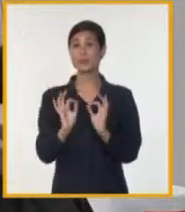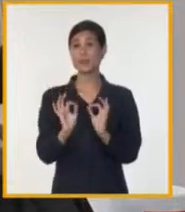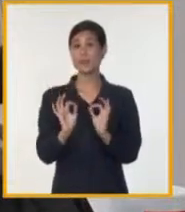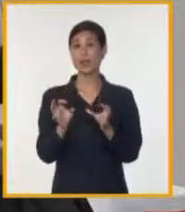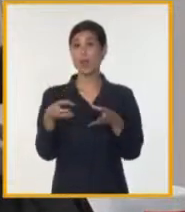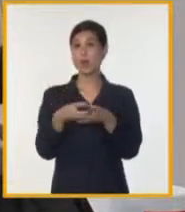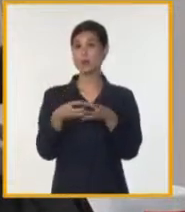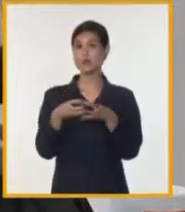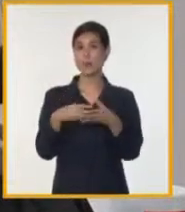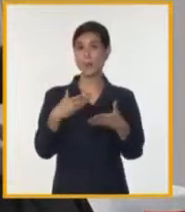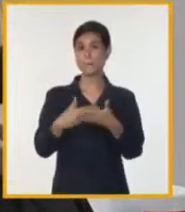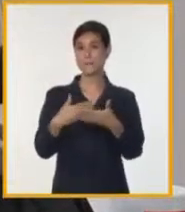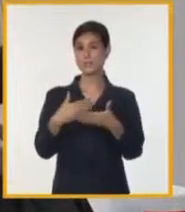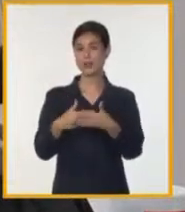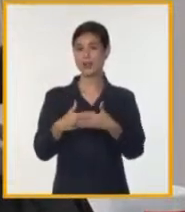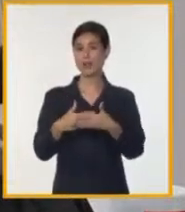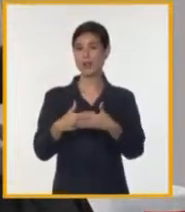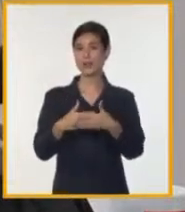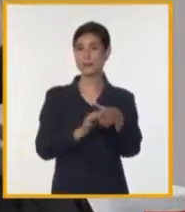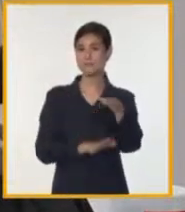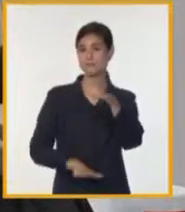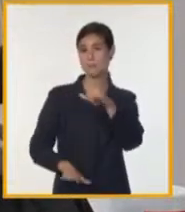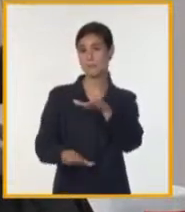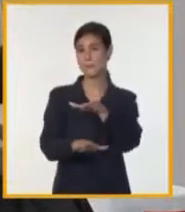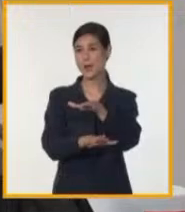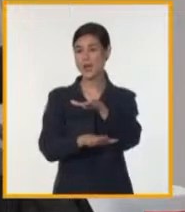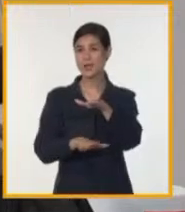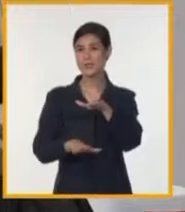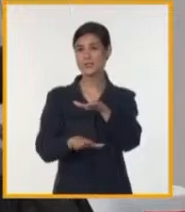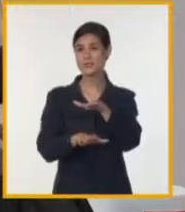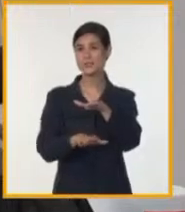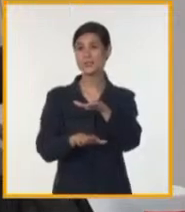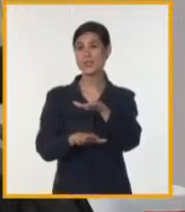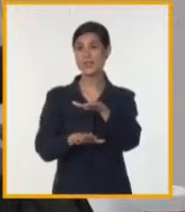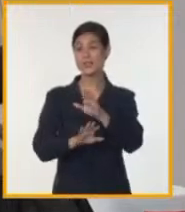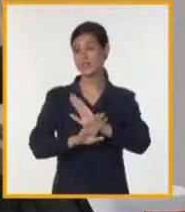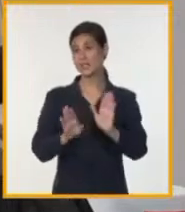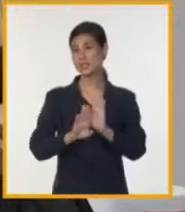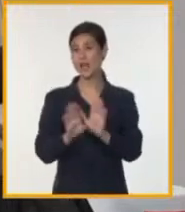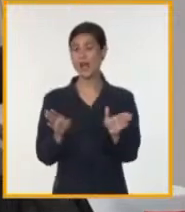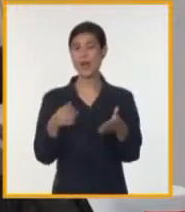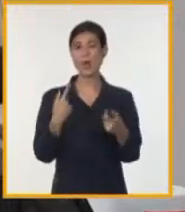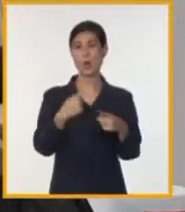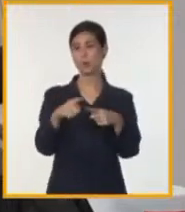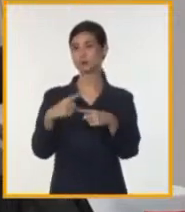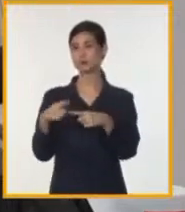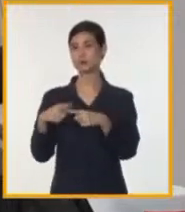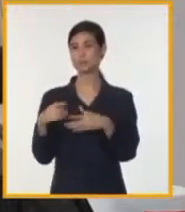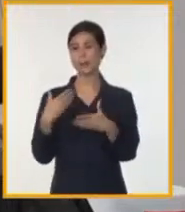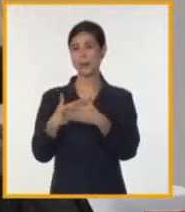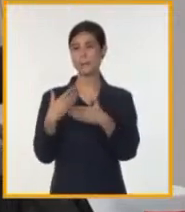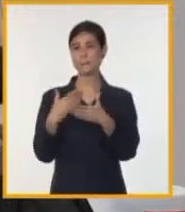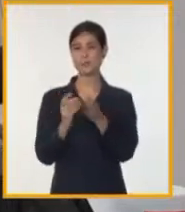unidades empresariales de base y 3 fueron constituidas como empresas filiales.